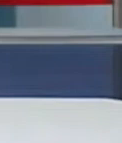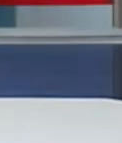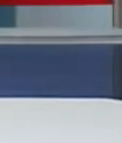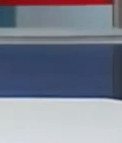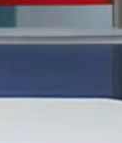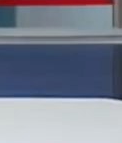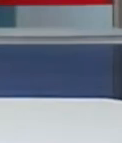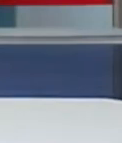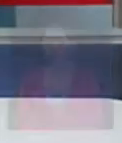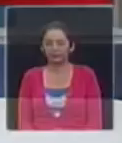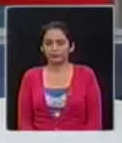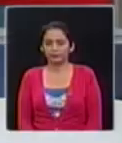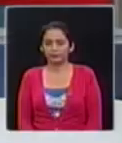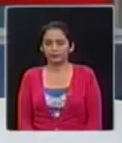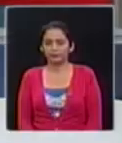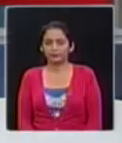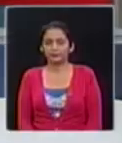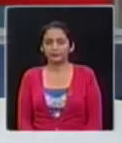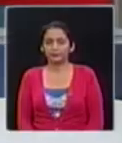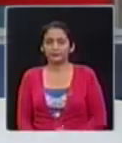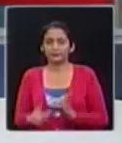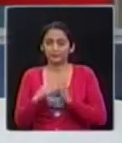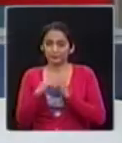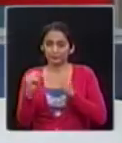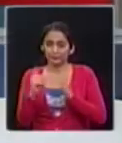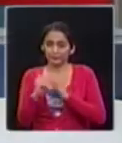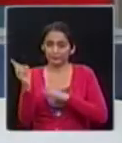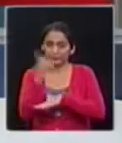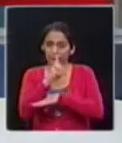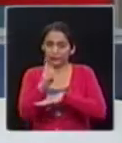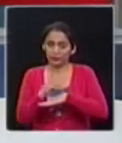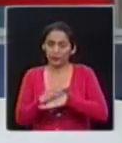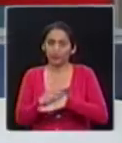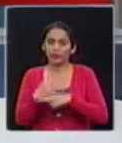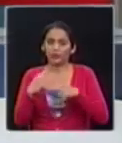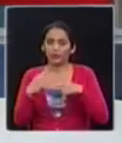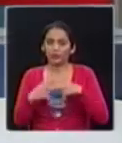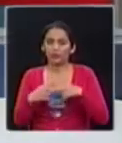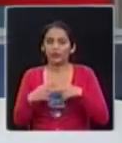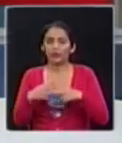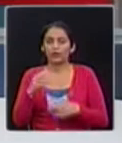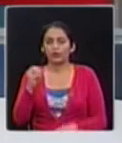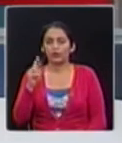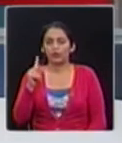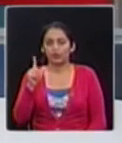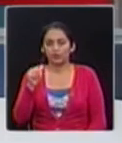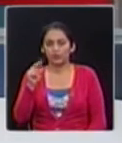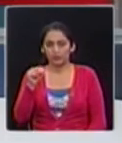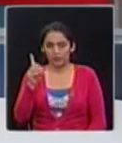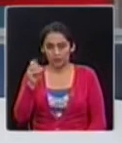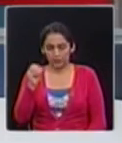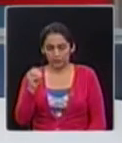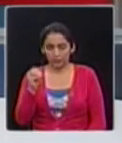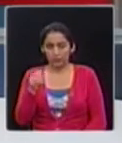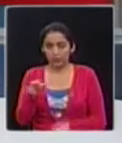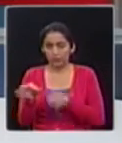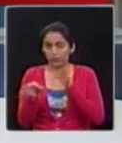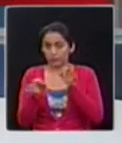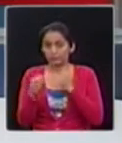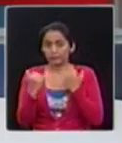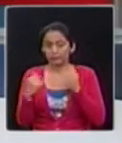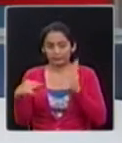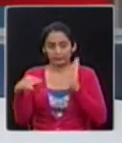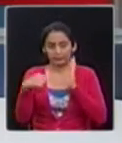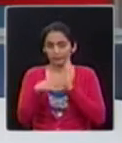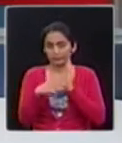El director general del Servicio de Rentas Internas, Leonardo Orlando, aseguró que la recaudación por el impuesto al valor agregado al 14%